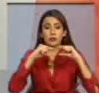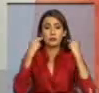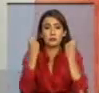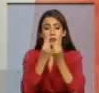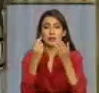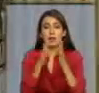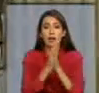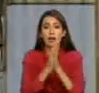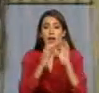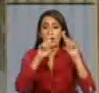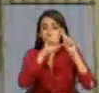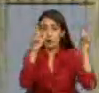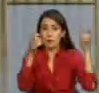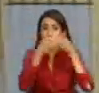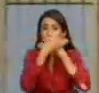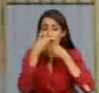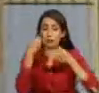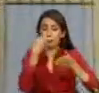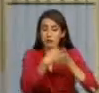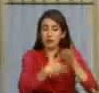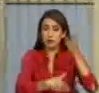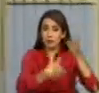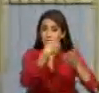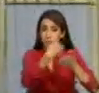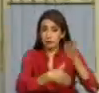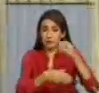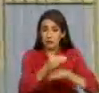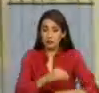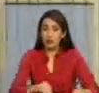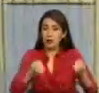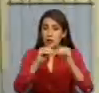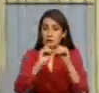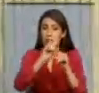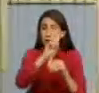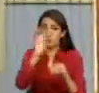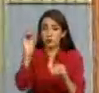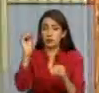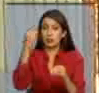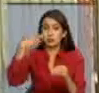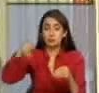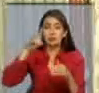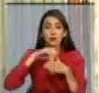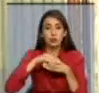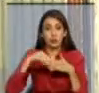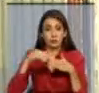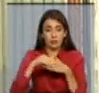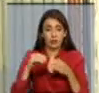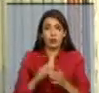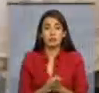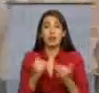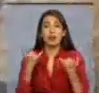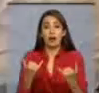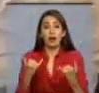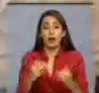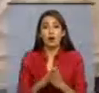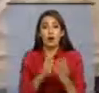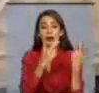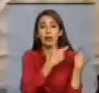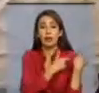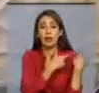Fantasma que emitieron facturas falsas por más de $200 millones. Ahora la institución encargada de